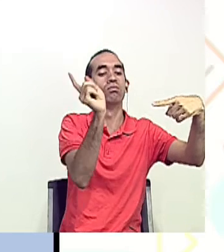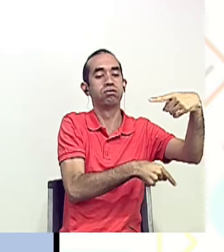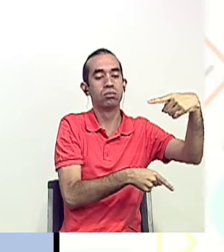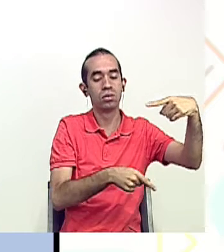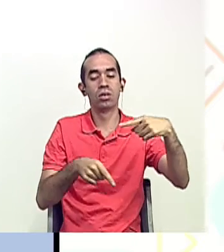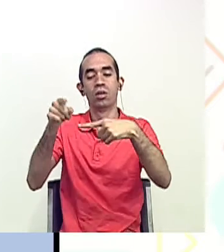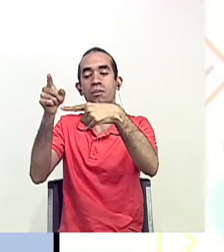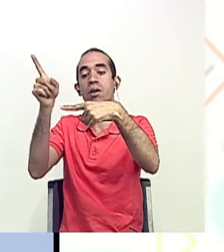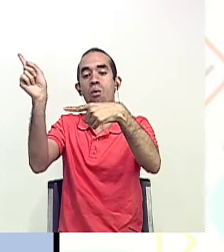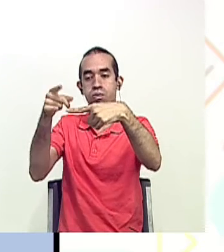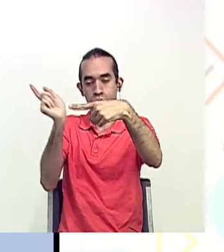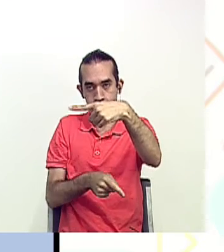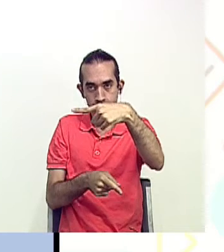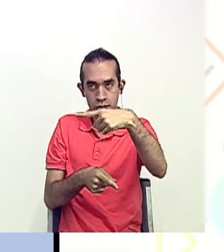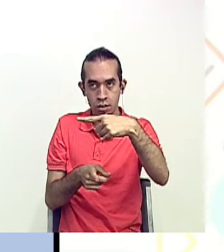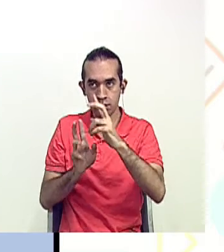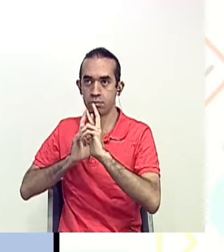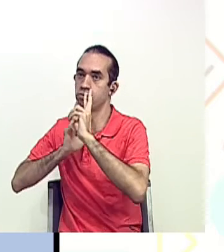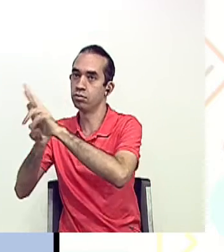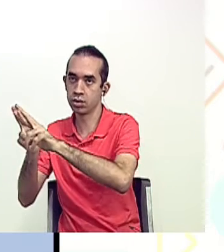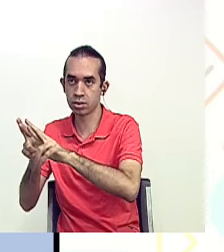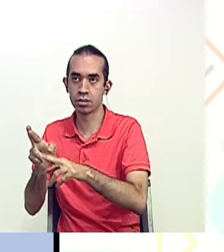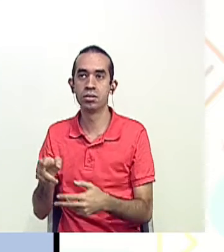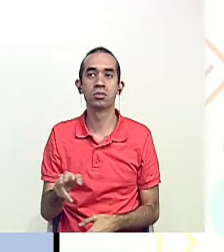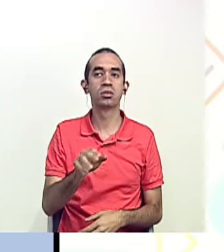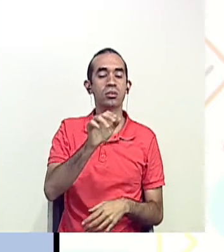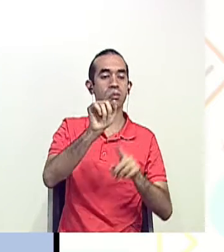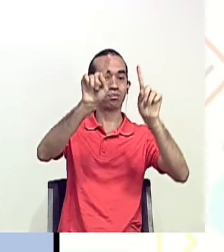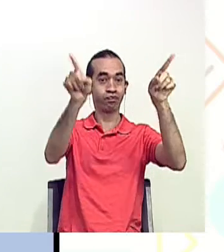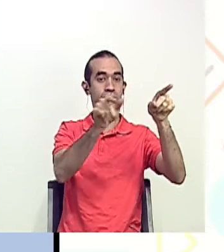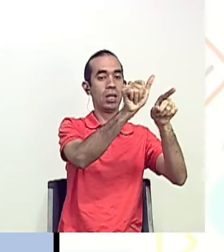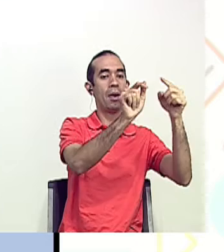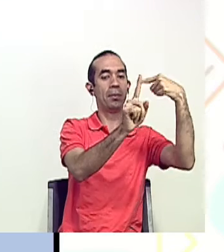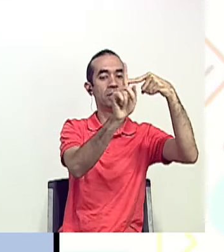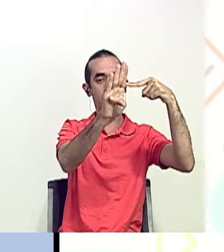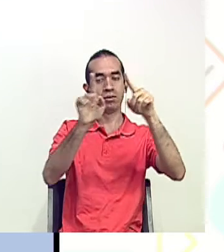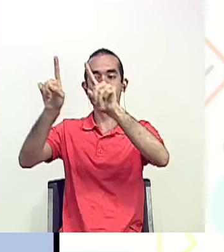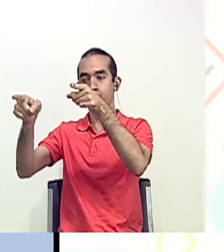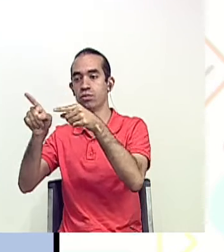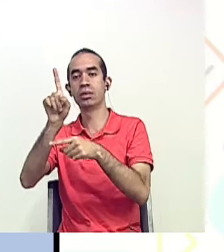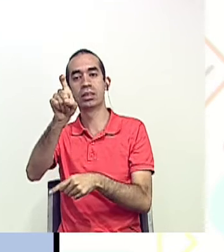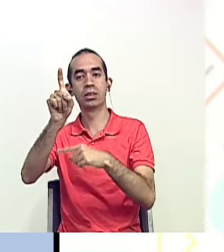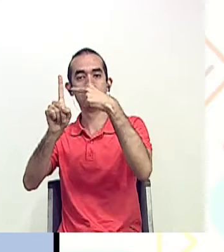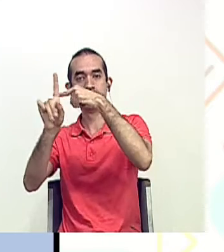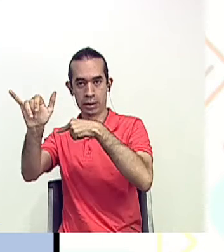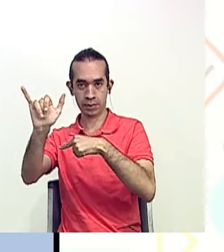factor resultante a más b y x más y.